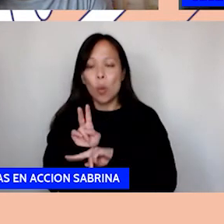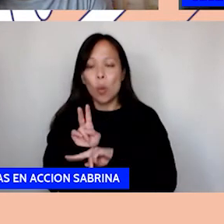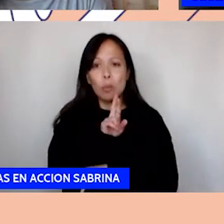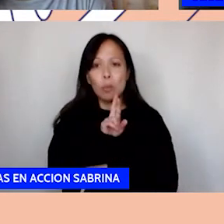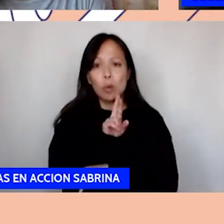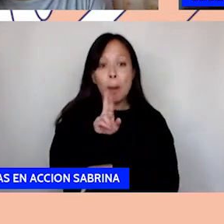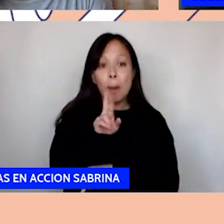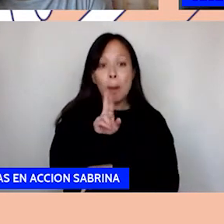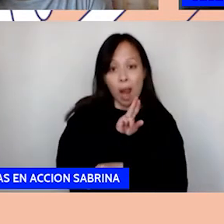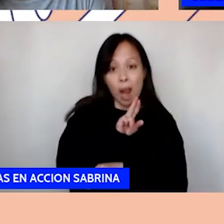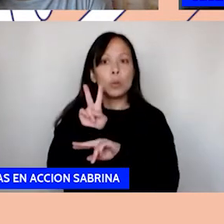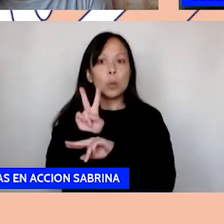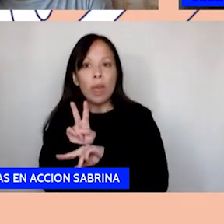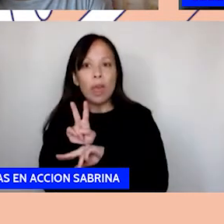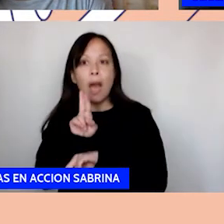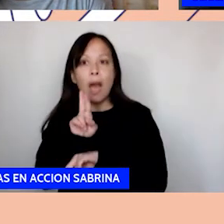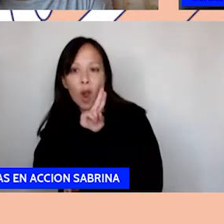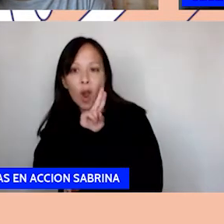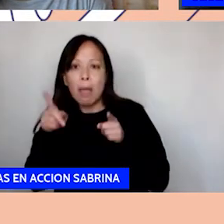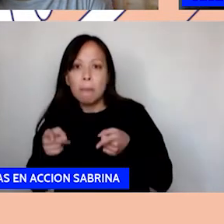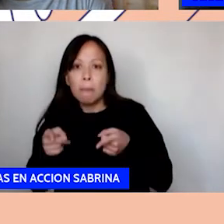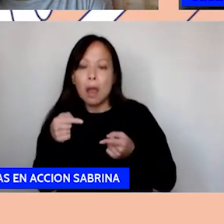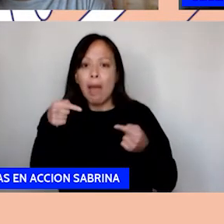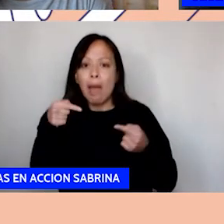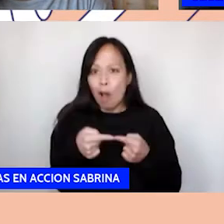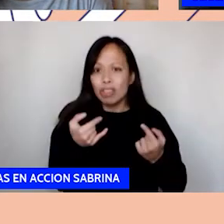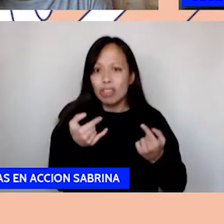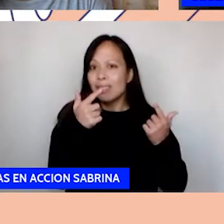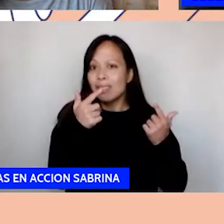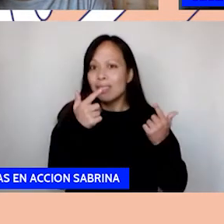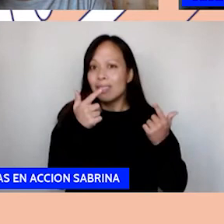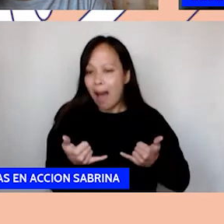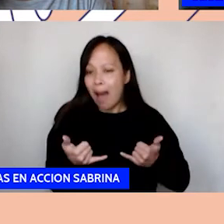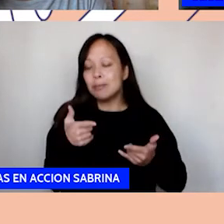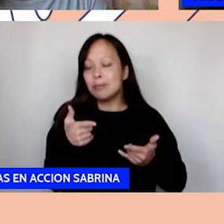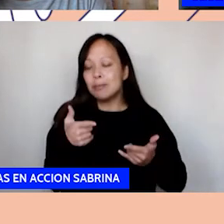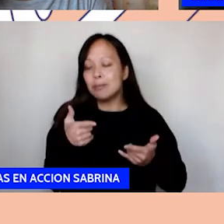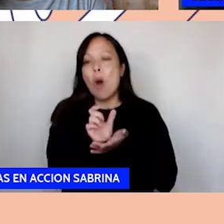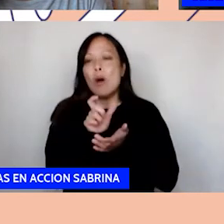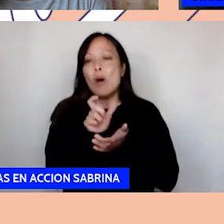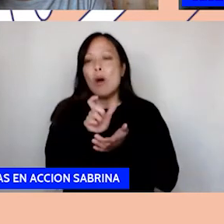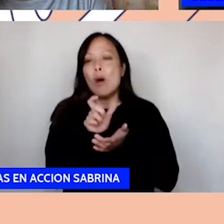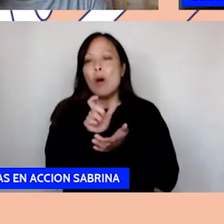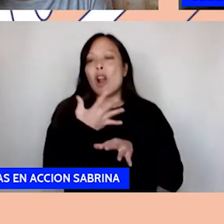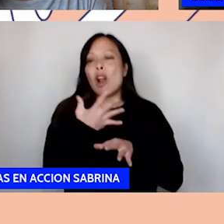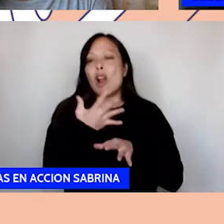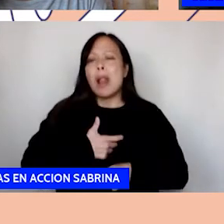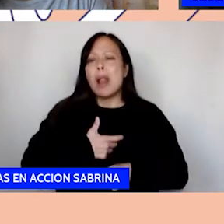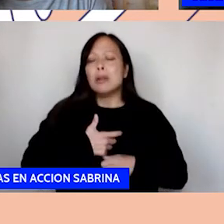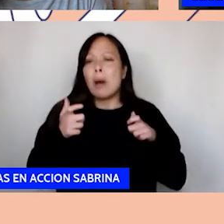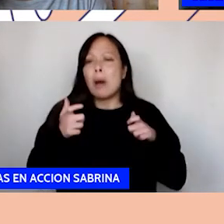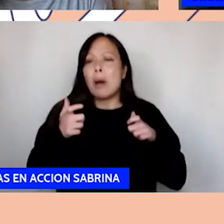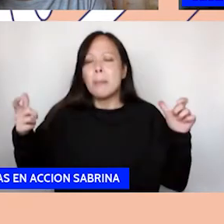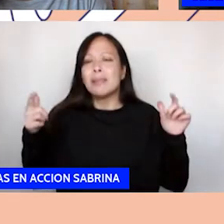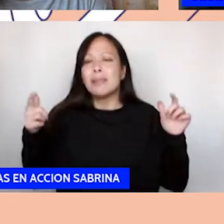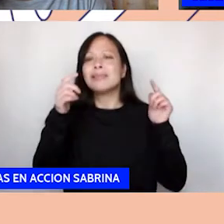su potencial, son cosas también que necesitamos discutir de forma conectada. Y hasta que no las empezamos a discutir, no nos damos cuenta